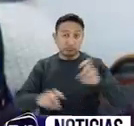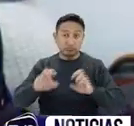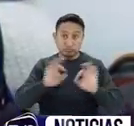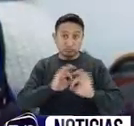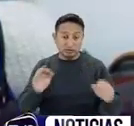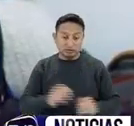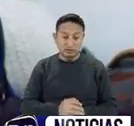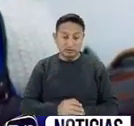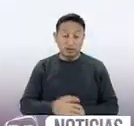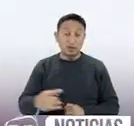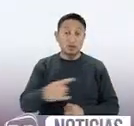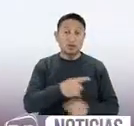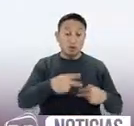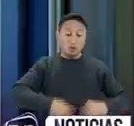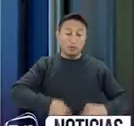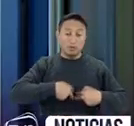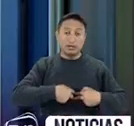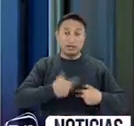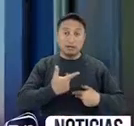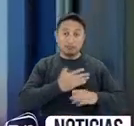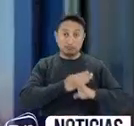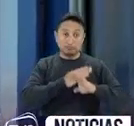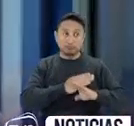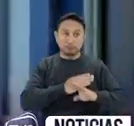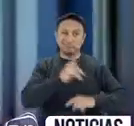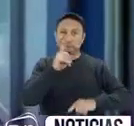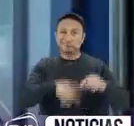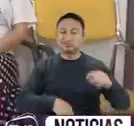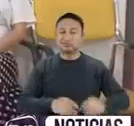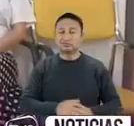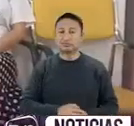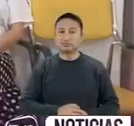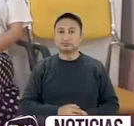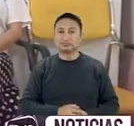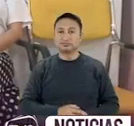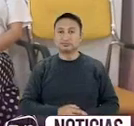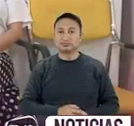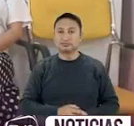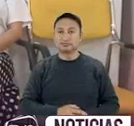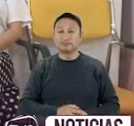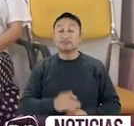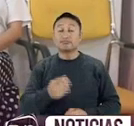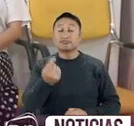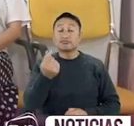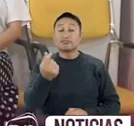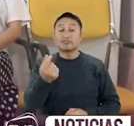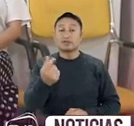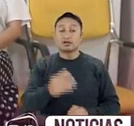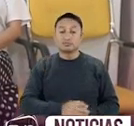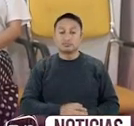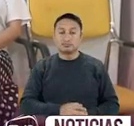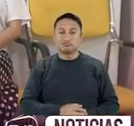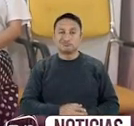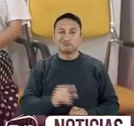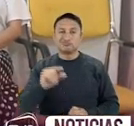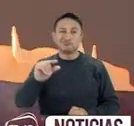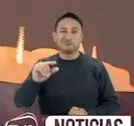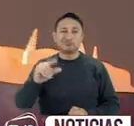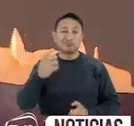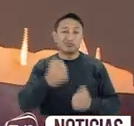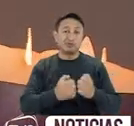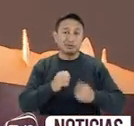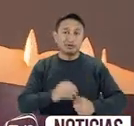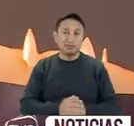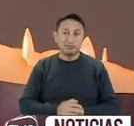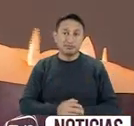pacientes, las posibilidades de combatir la enfermedad disminuyen. La situación económica por la que atraviesan no es la mejor y han